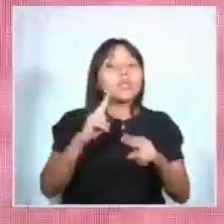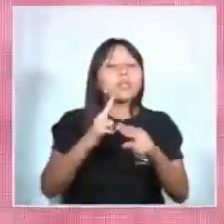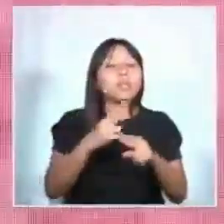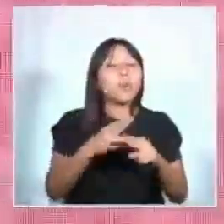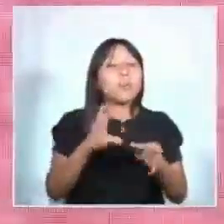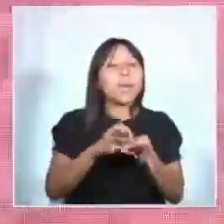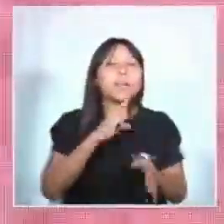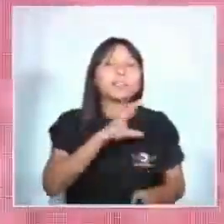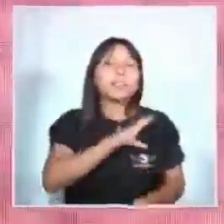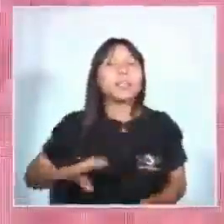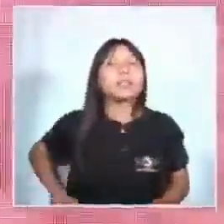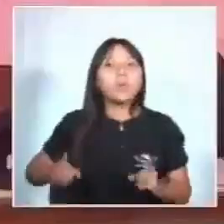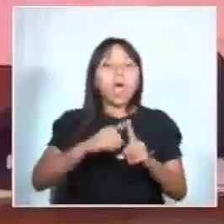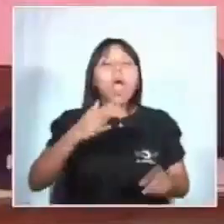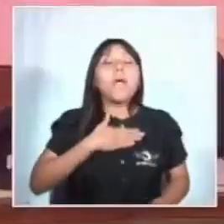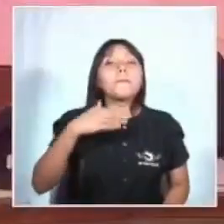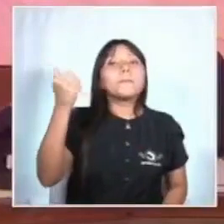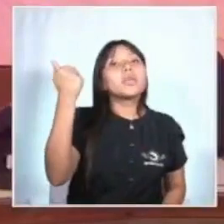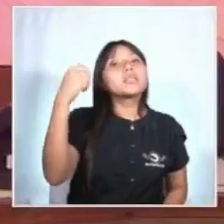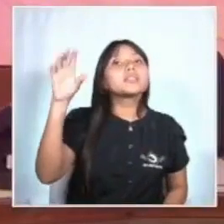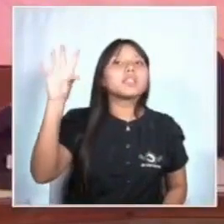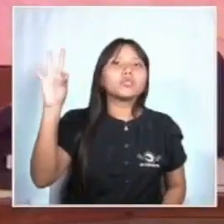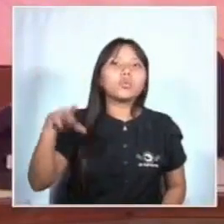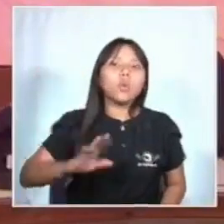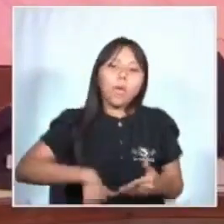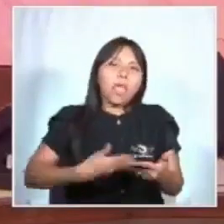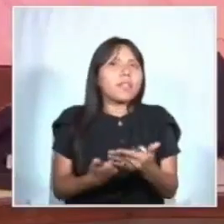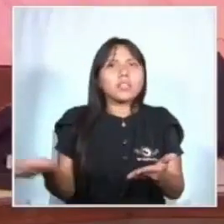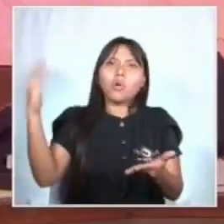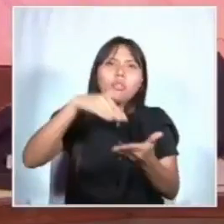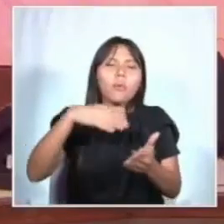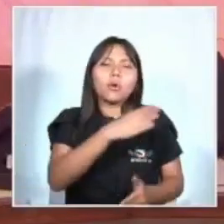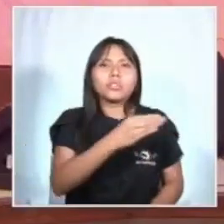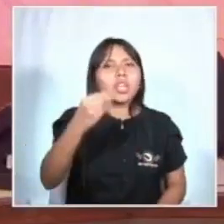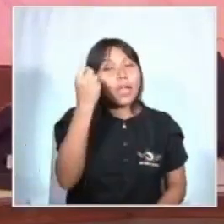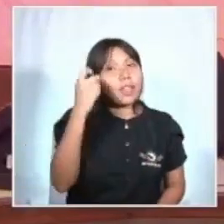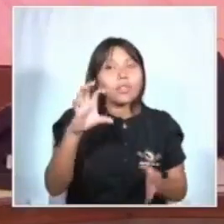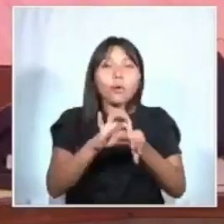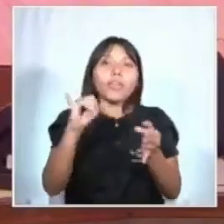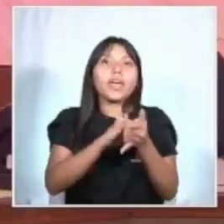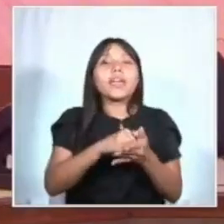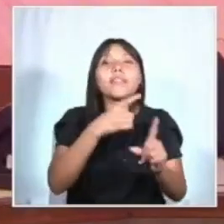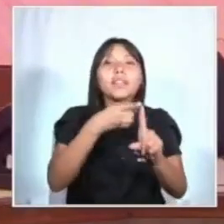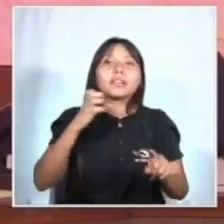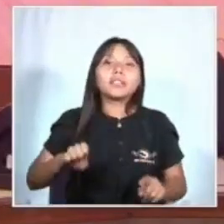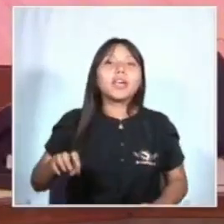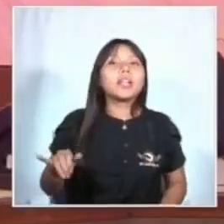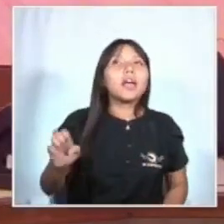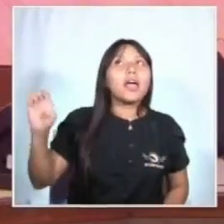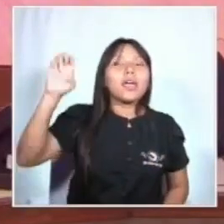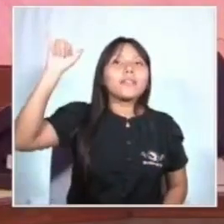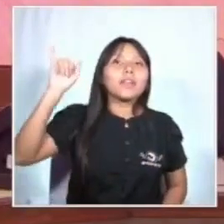A mis 19 nazco de nuevo y entiendo de que desde la eternidad me